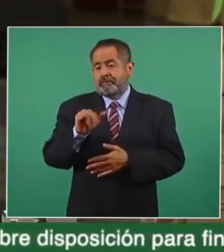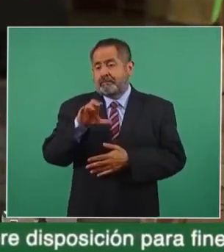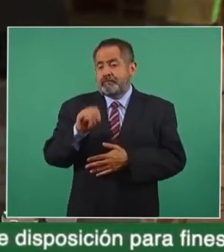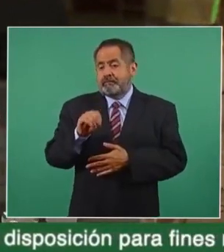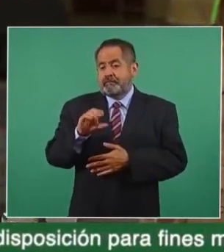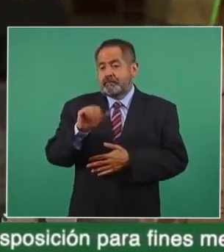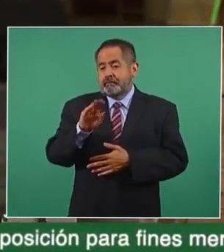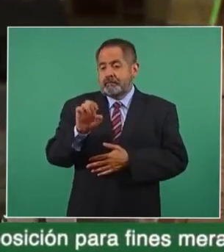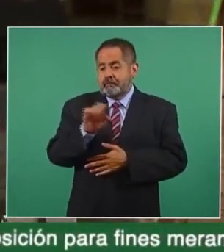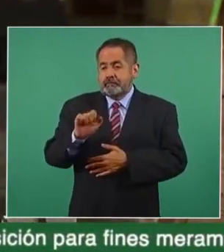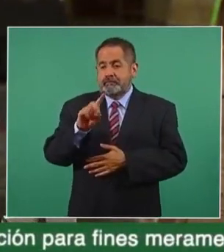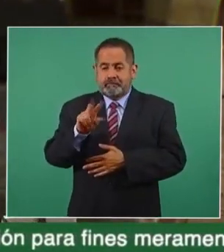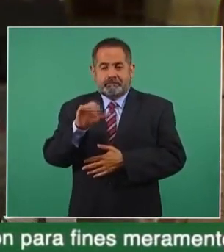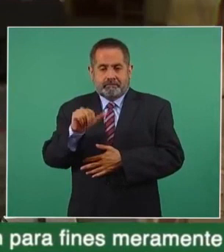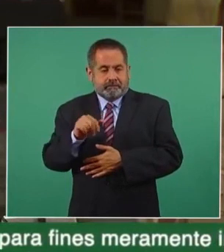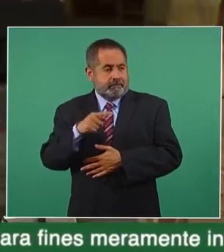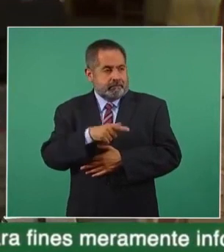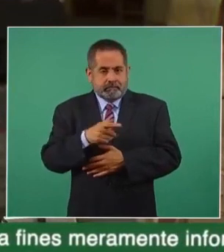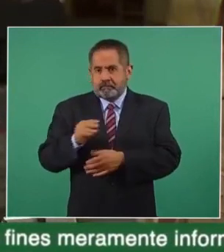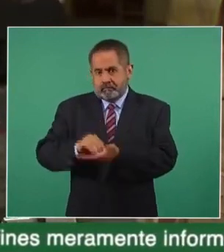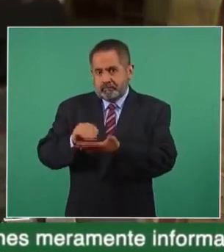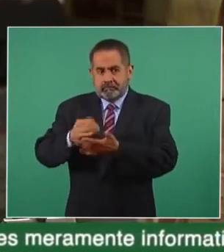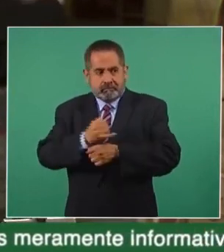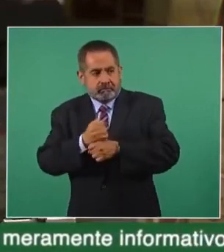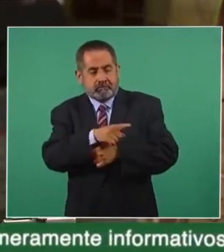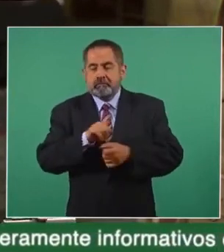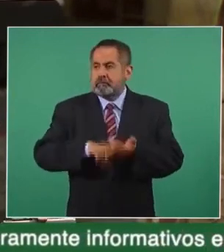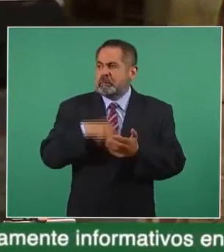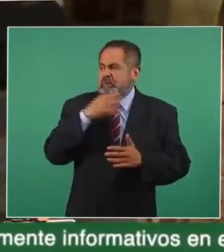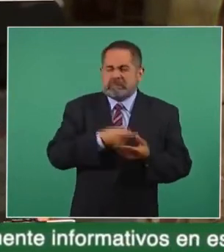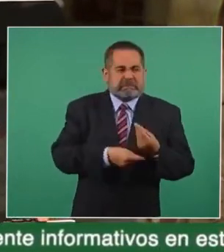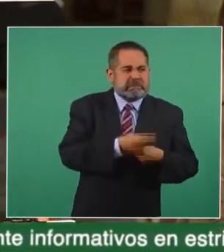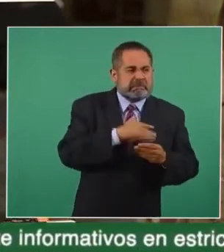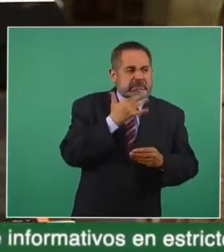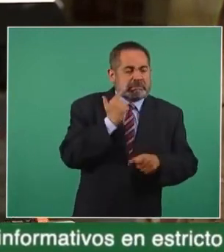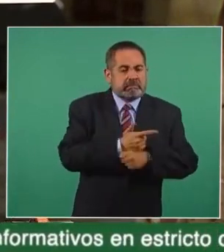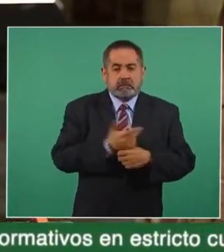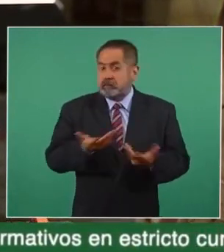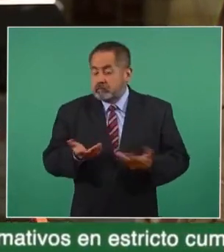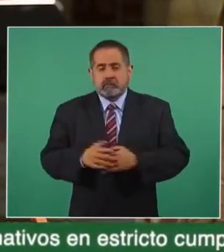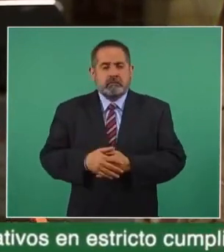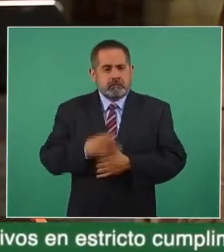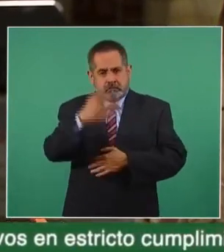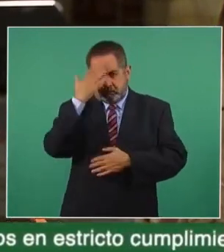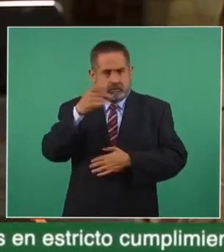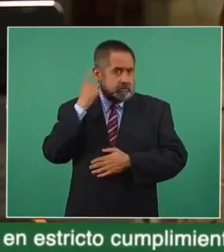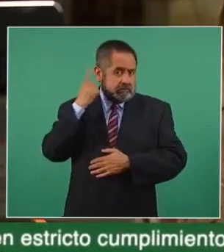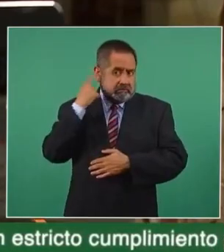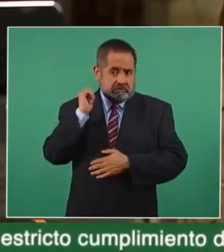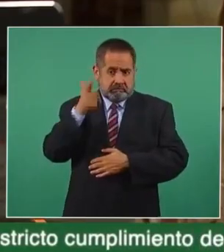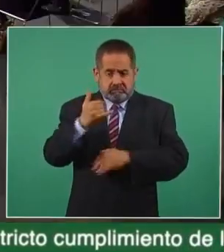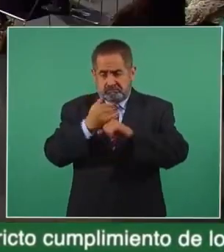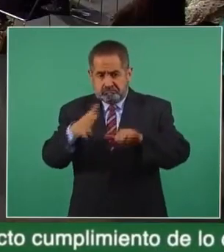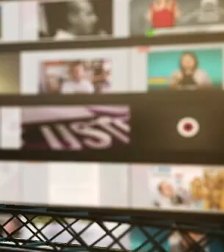García Cabeza de Vaca, investigado por lavado de dinero. ¿Qué información tiene al respecto y